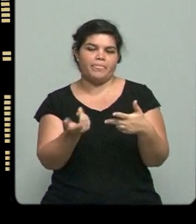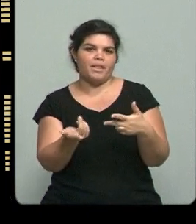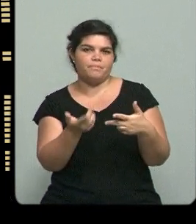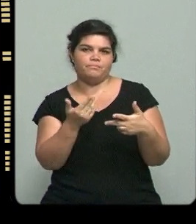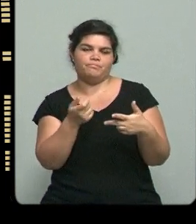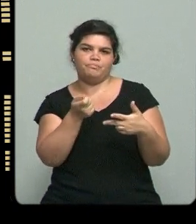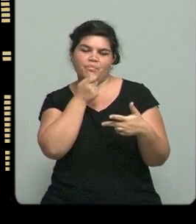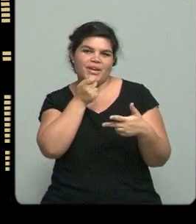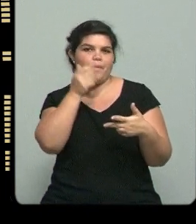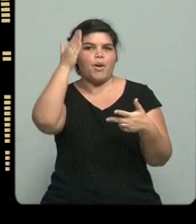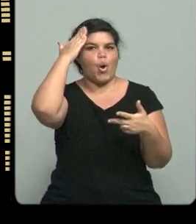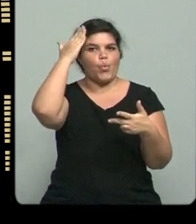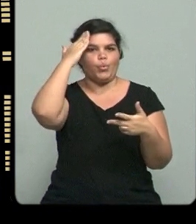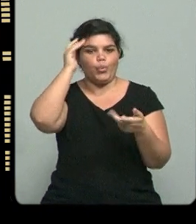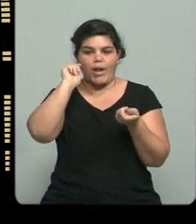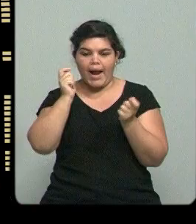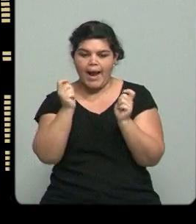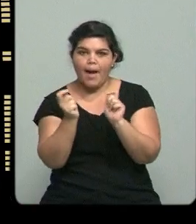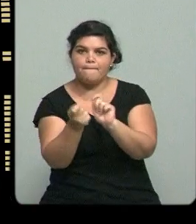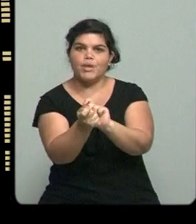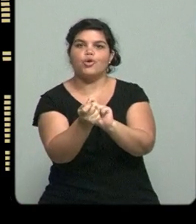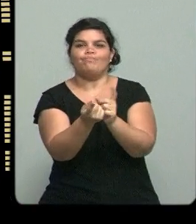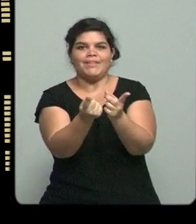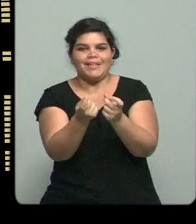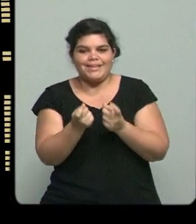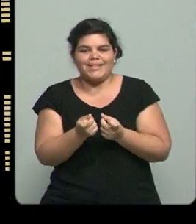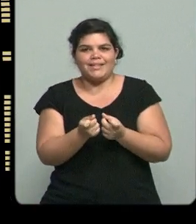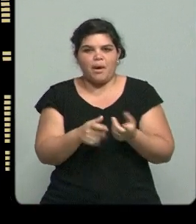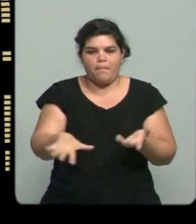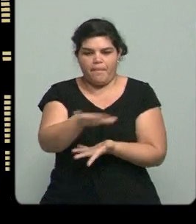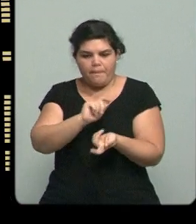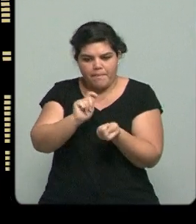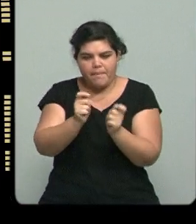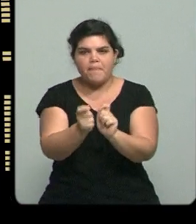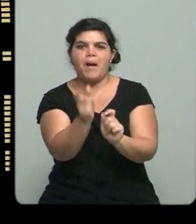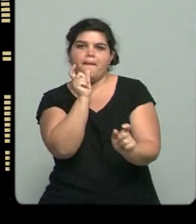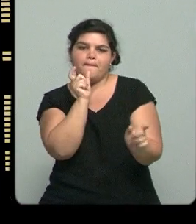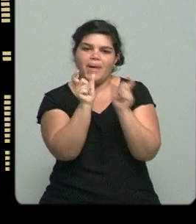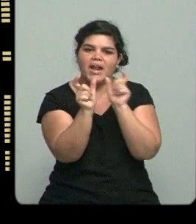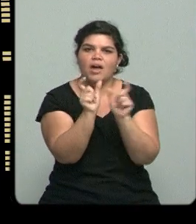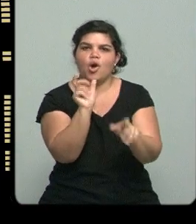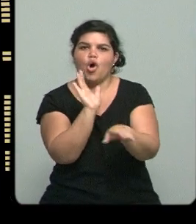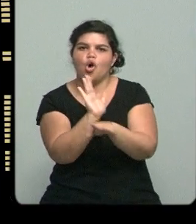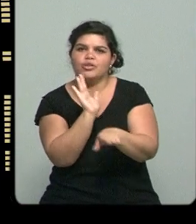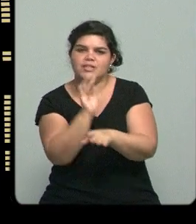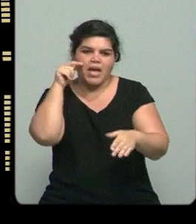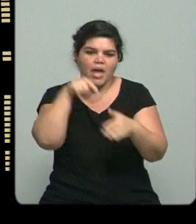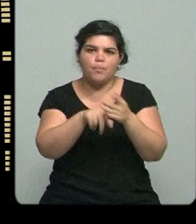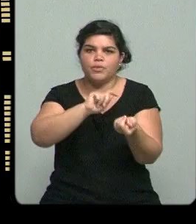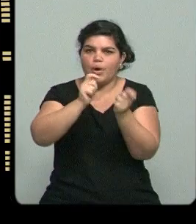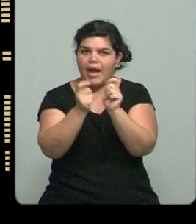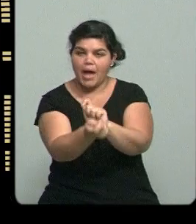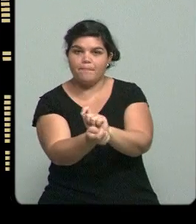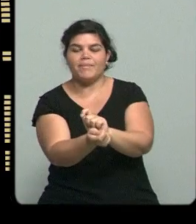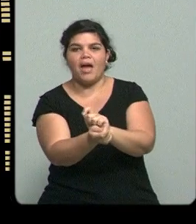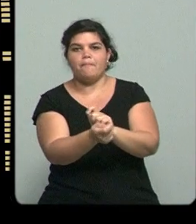culturales necesarios para ir acompañando esta evolución en la terminología, en los paradigmas, en los enfoques, en los